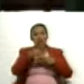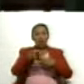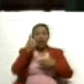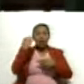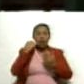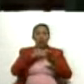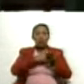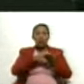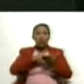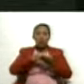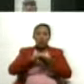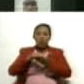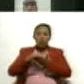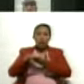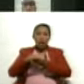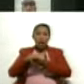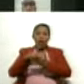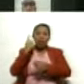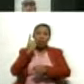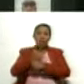corregirlas como corresponde